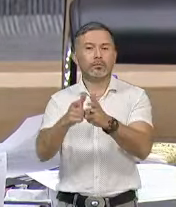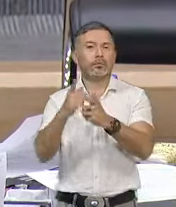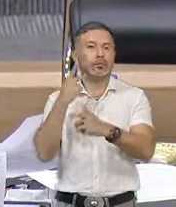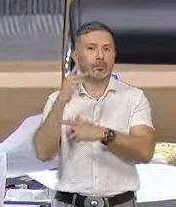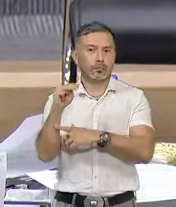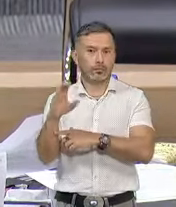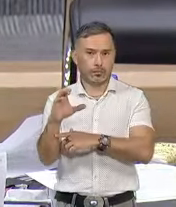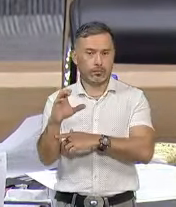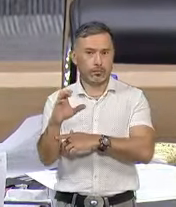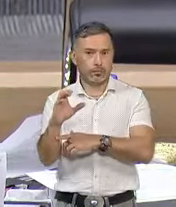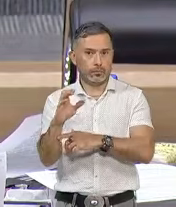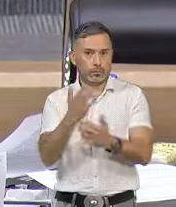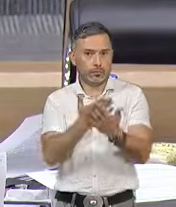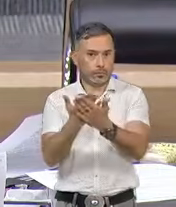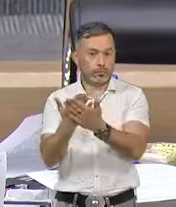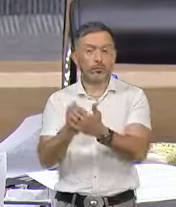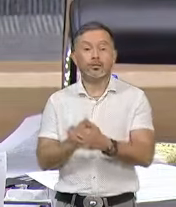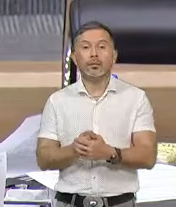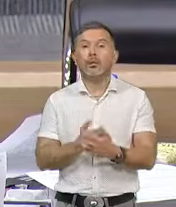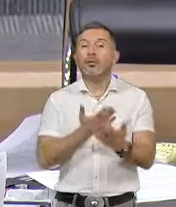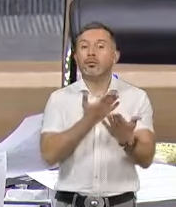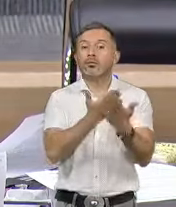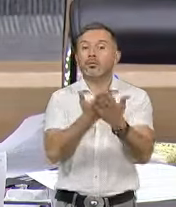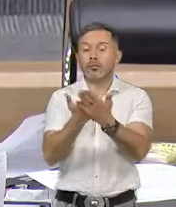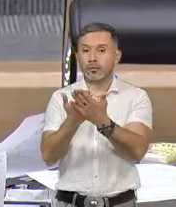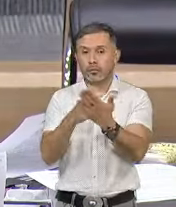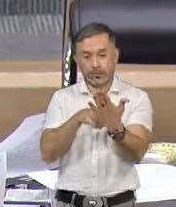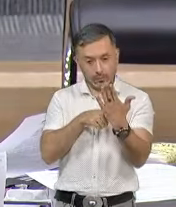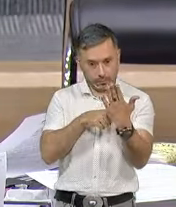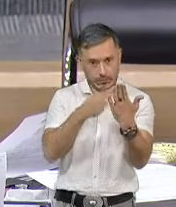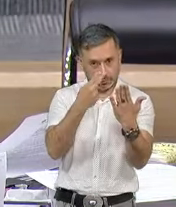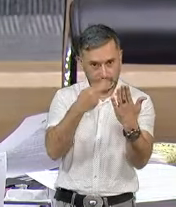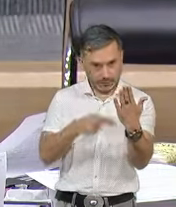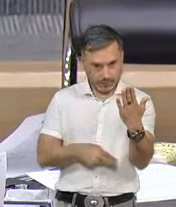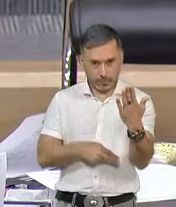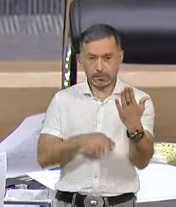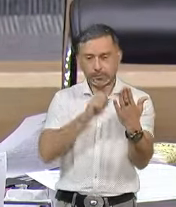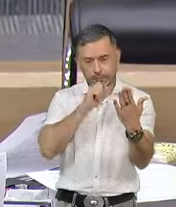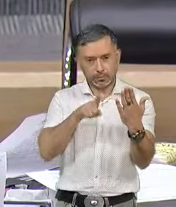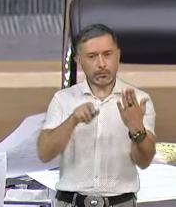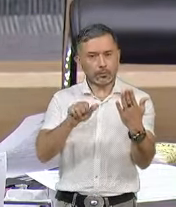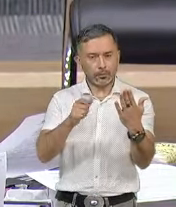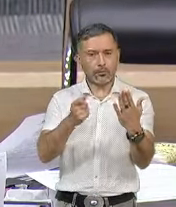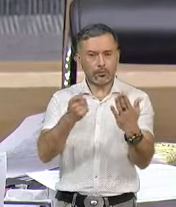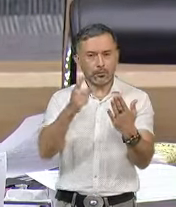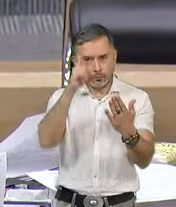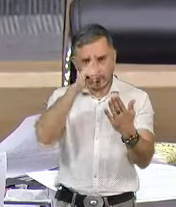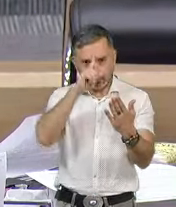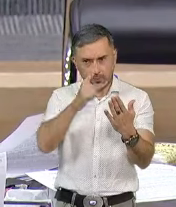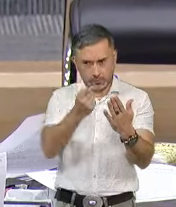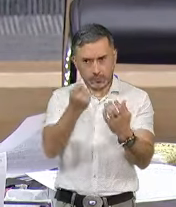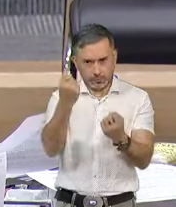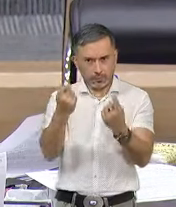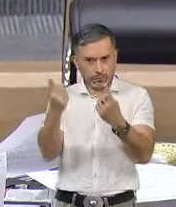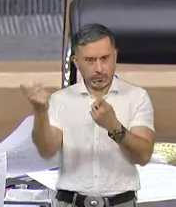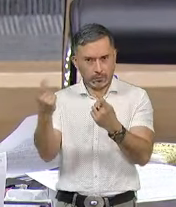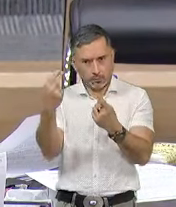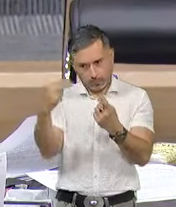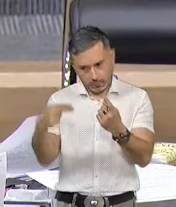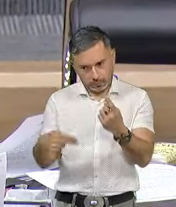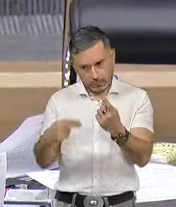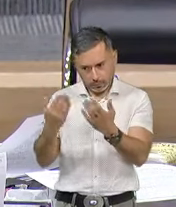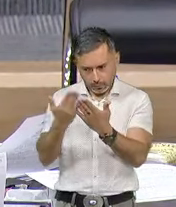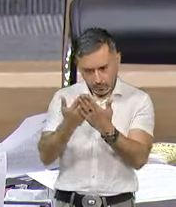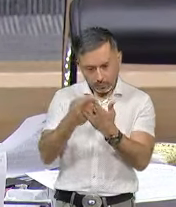ciudadano estas propuestas y además otras que también presentaron algunas consejerías Fueron evaluadas por